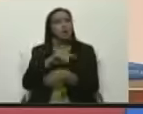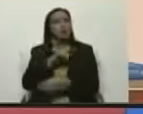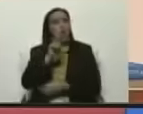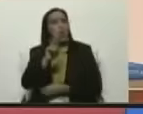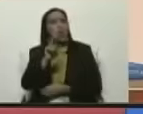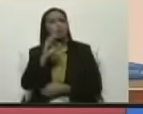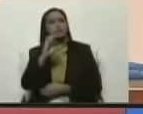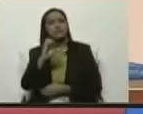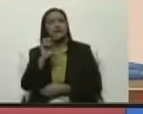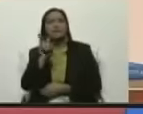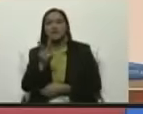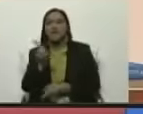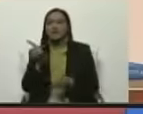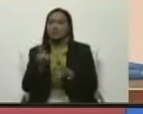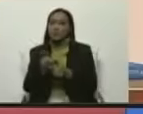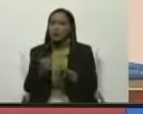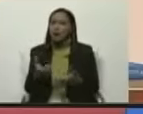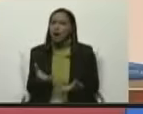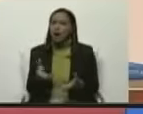Fascismo.